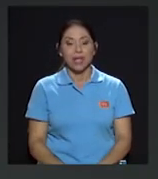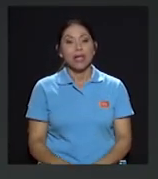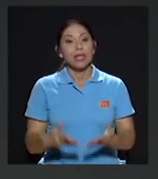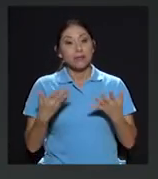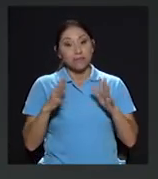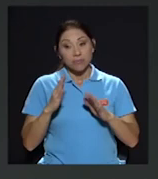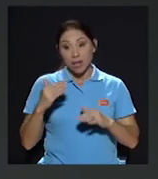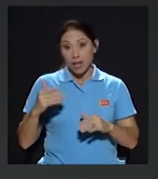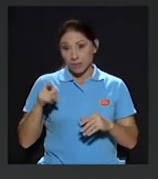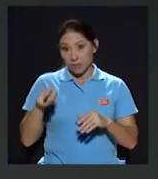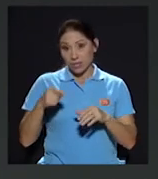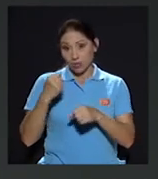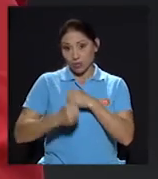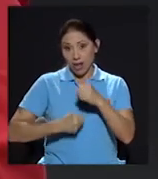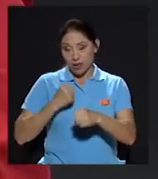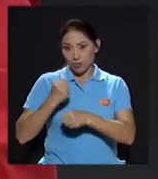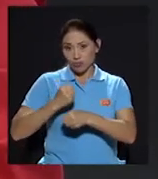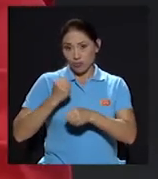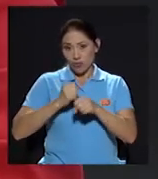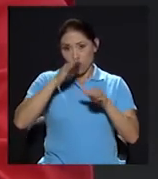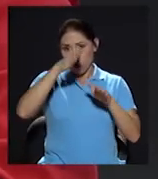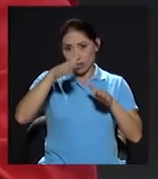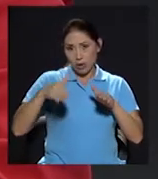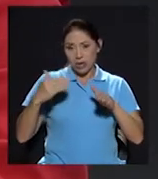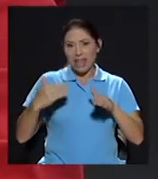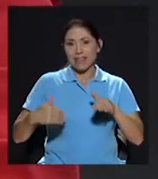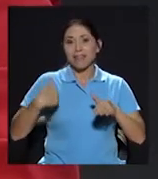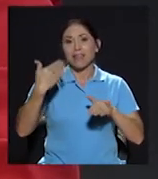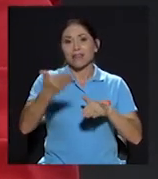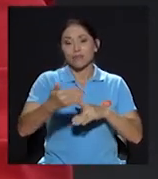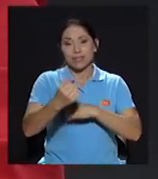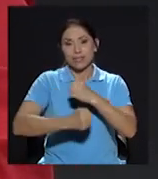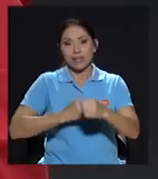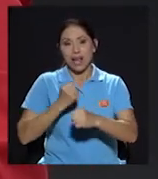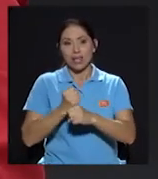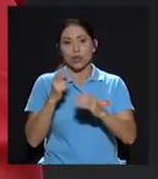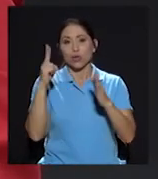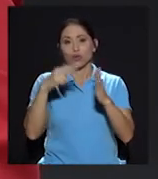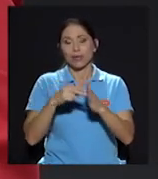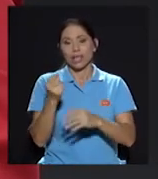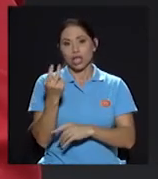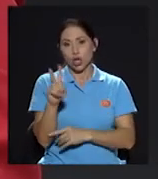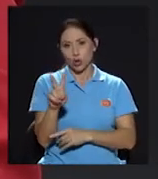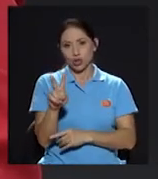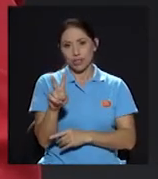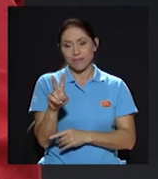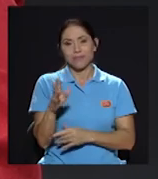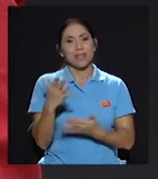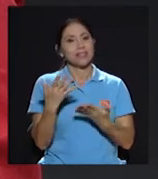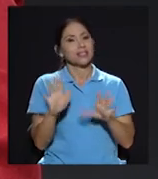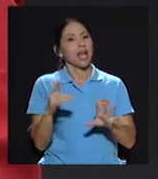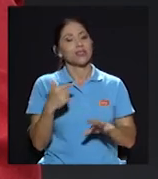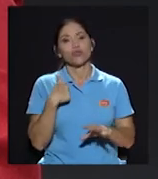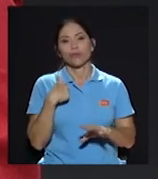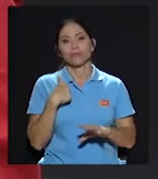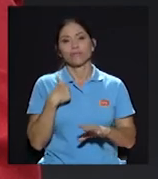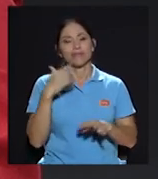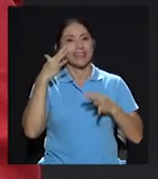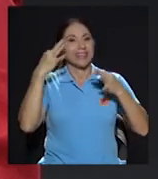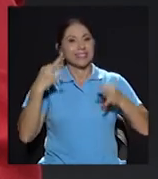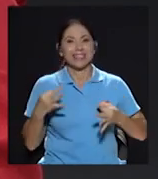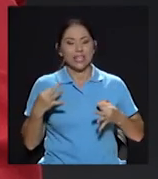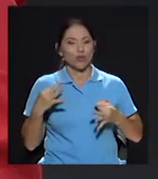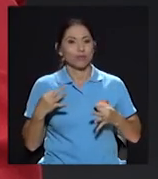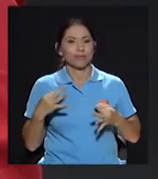años en la contraloría en 2012 me retiro yo decido no pensar